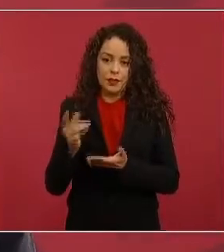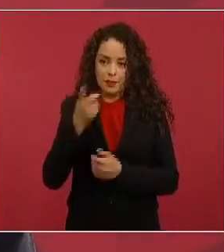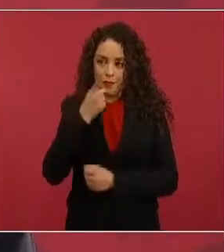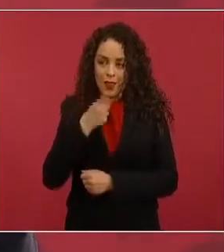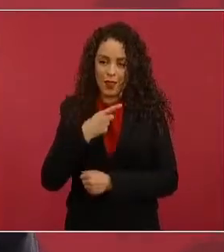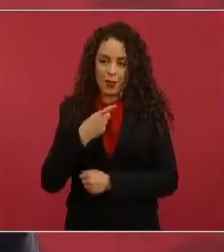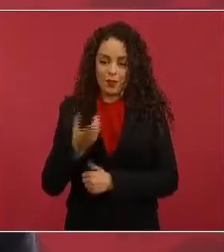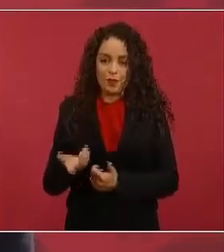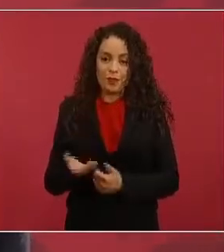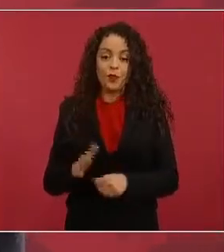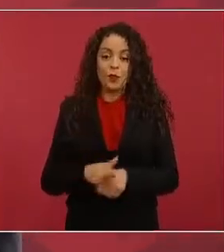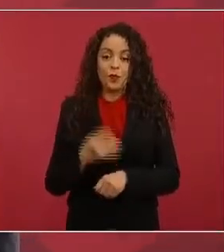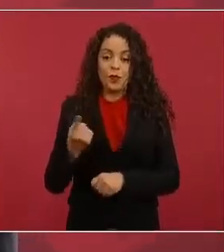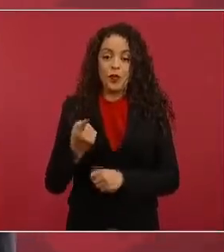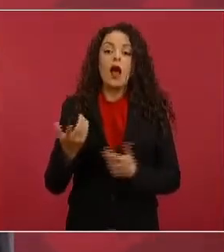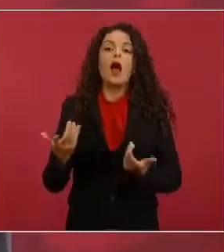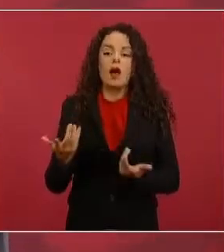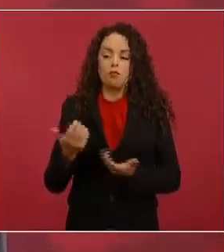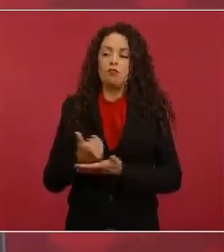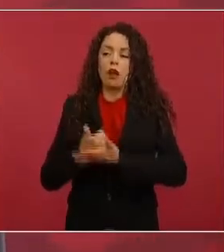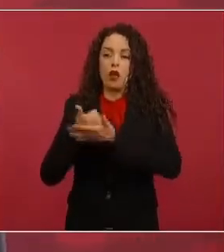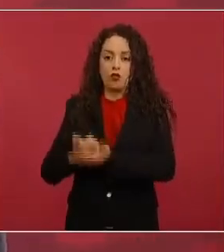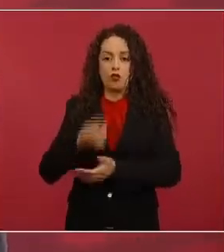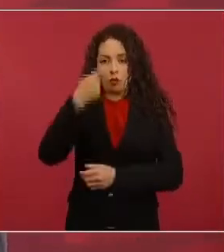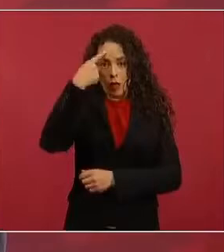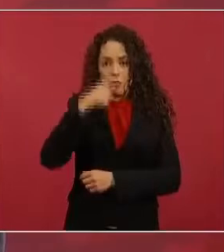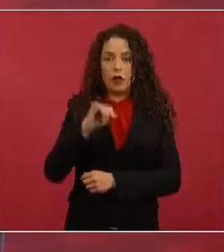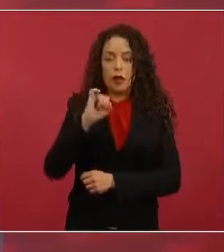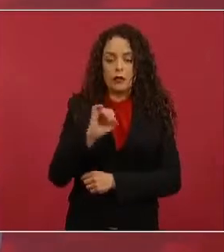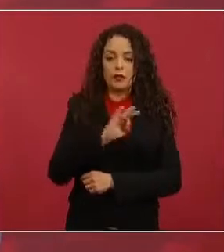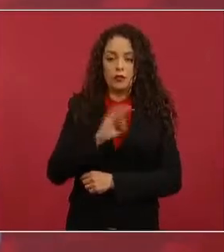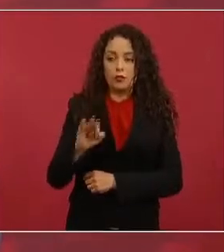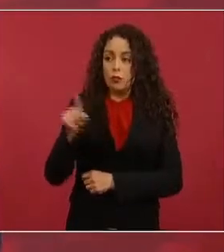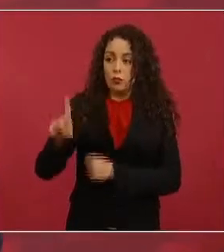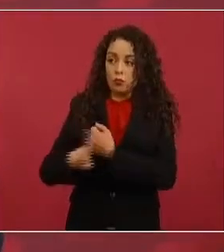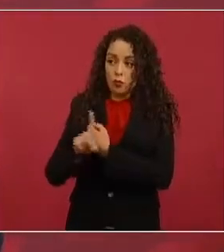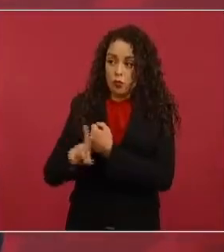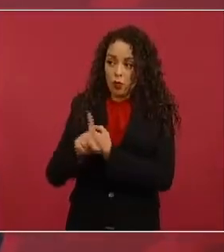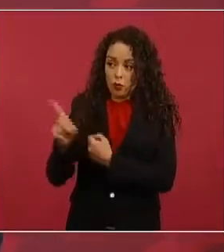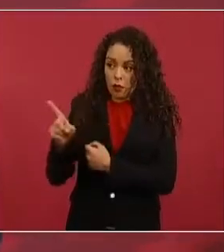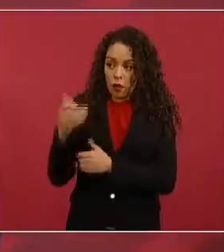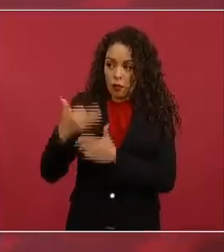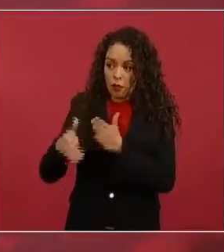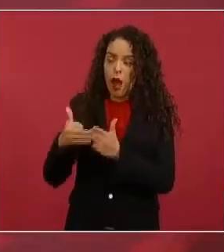porque se resolvió el problema.